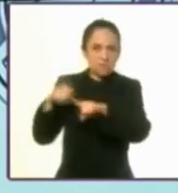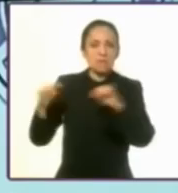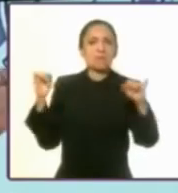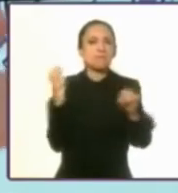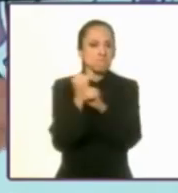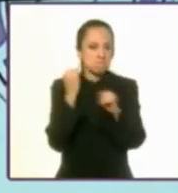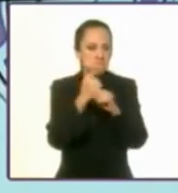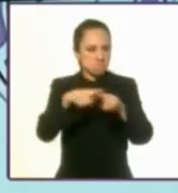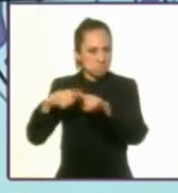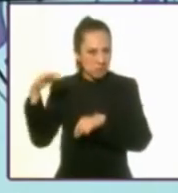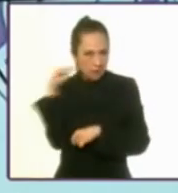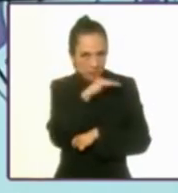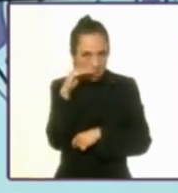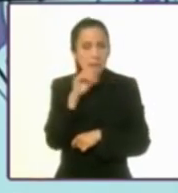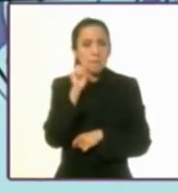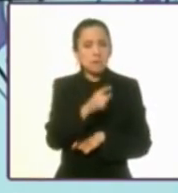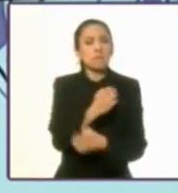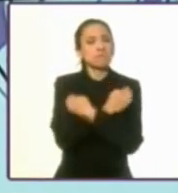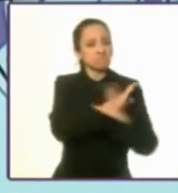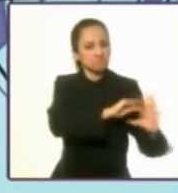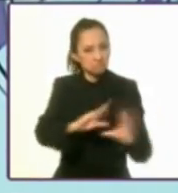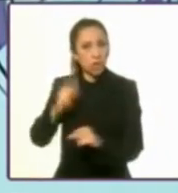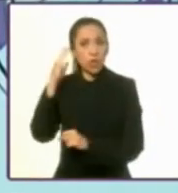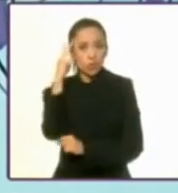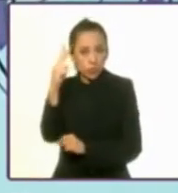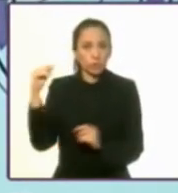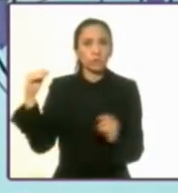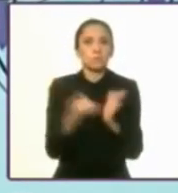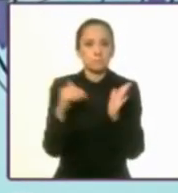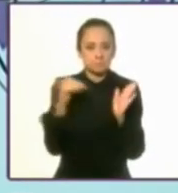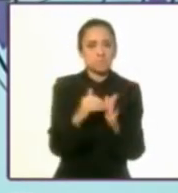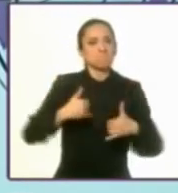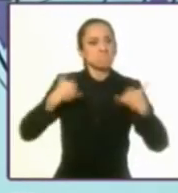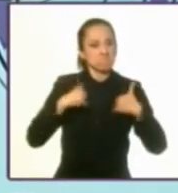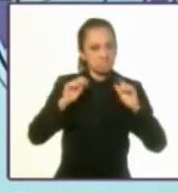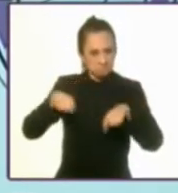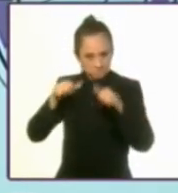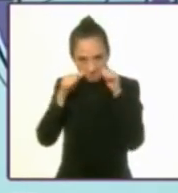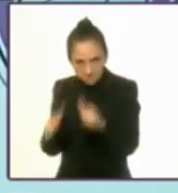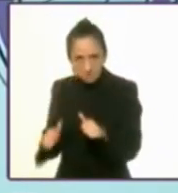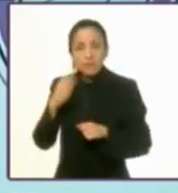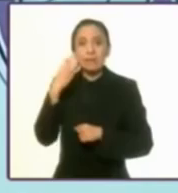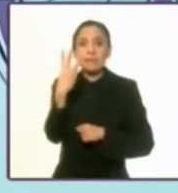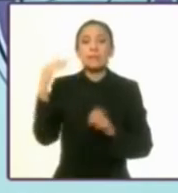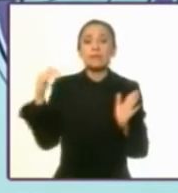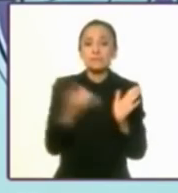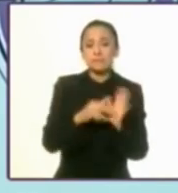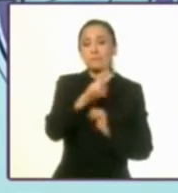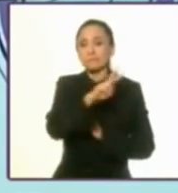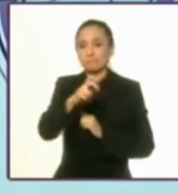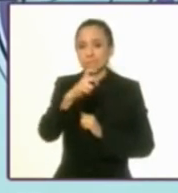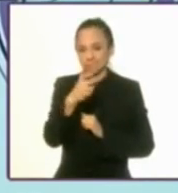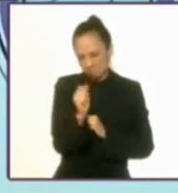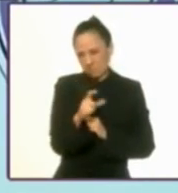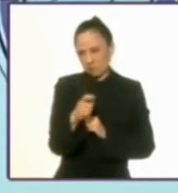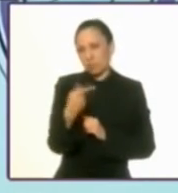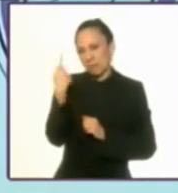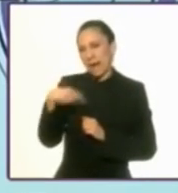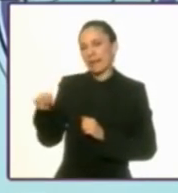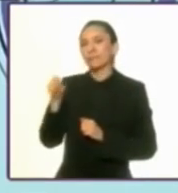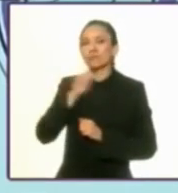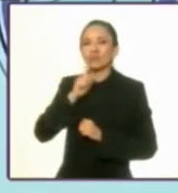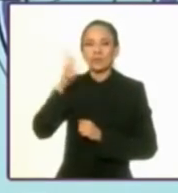educación suficiente para 2 millones de jóvenes pensión de 3.200 pesos para amas de casa reducir